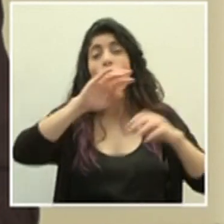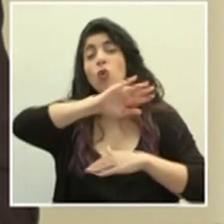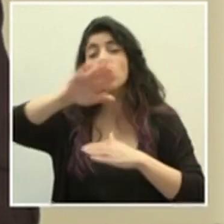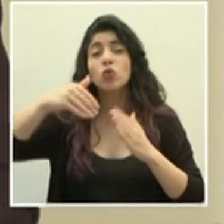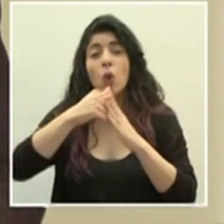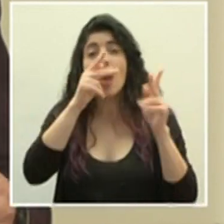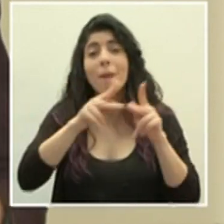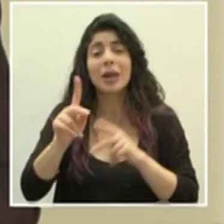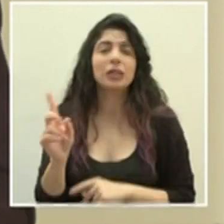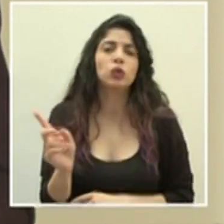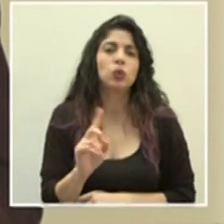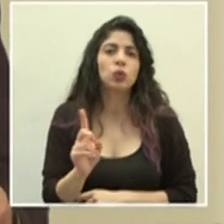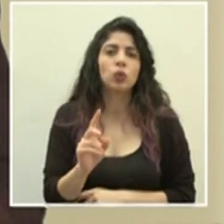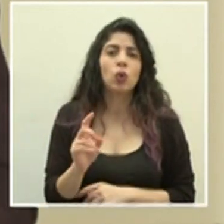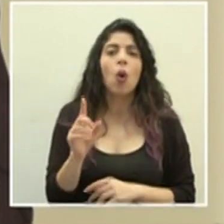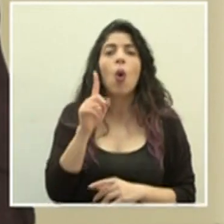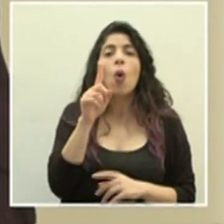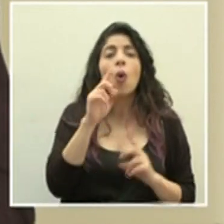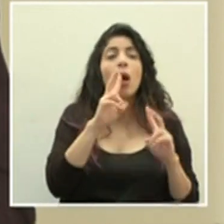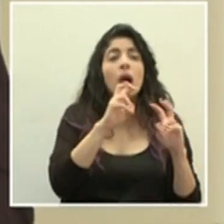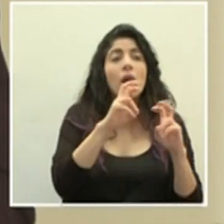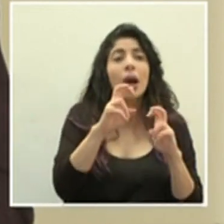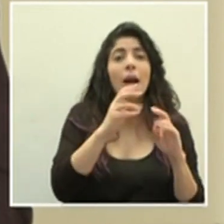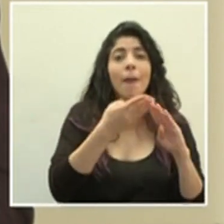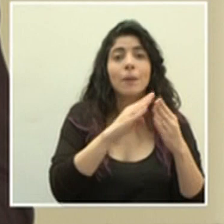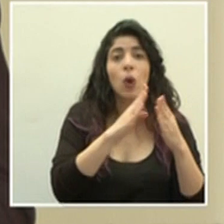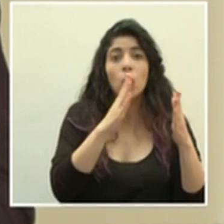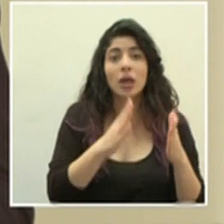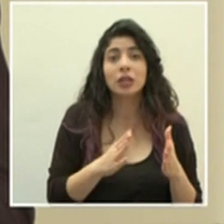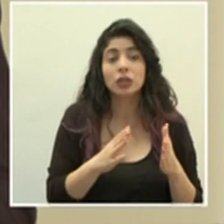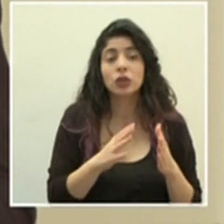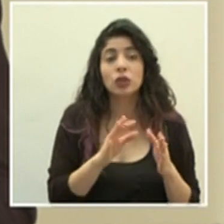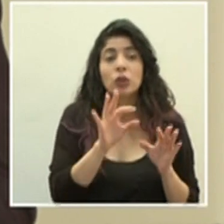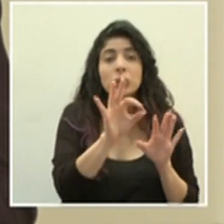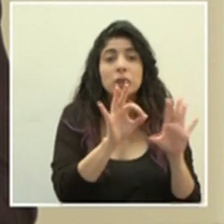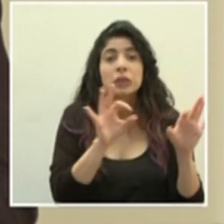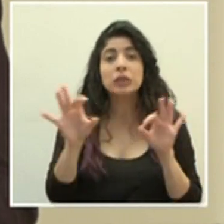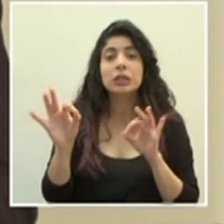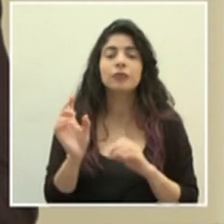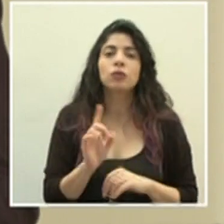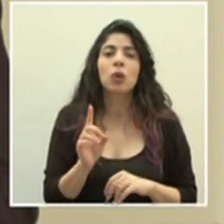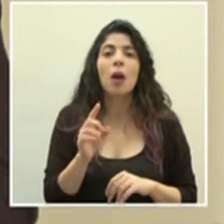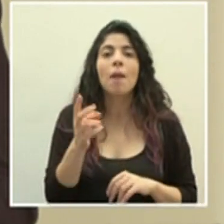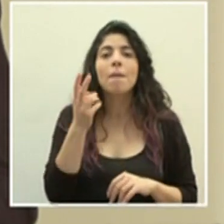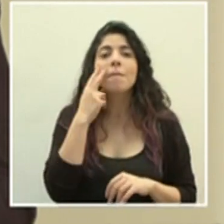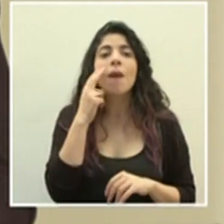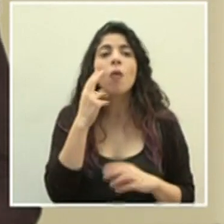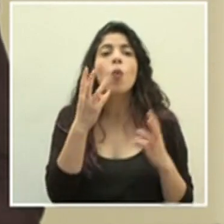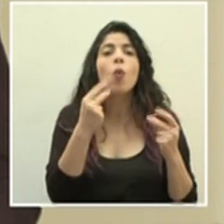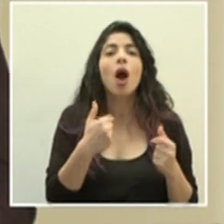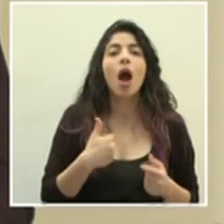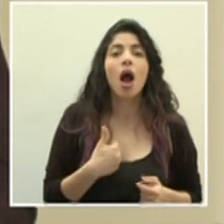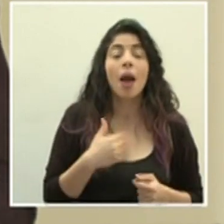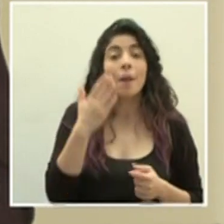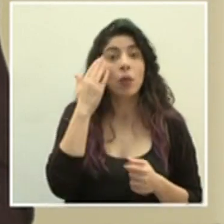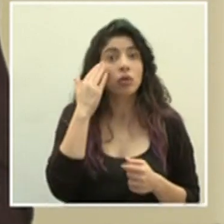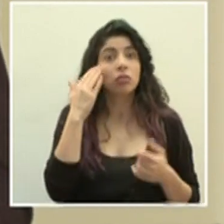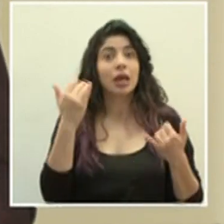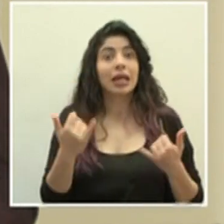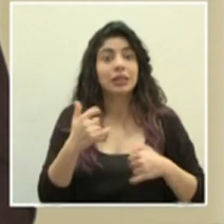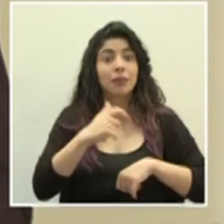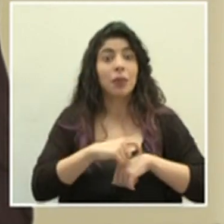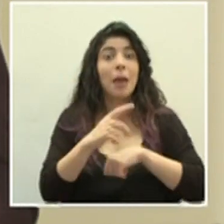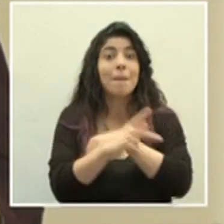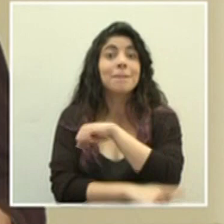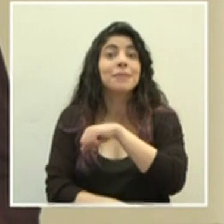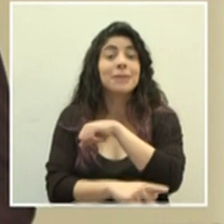por ejemplo, o una muestra de la población representativa para ver qué prevalencia hay, porque sabemos que en este momento de los